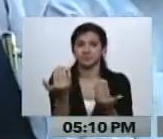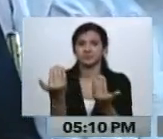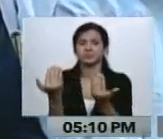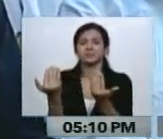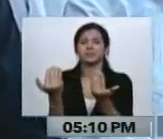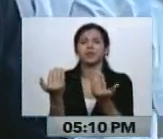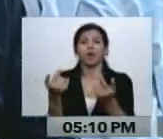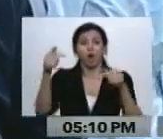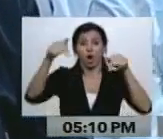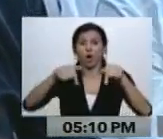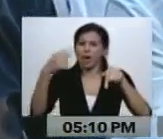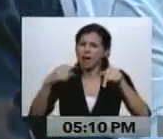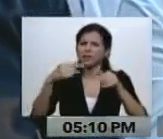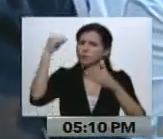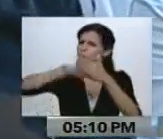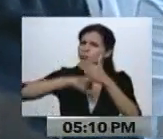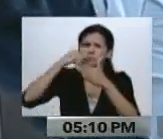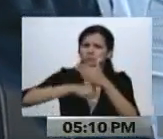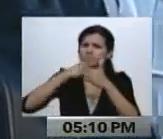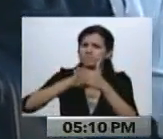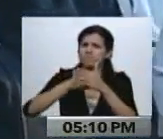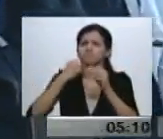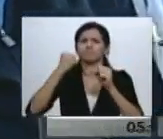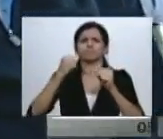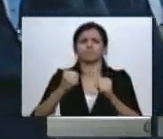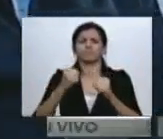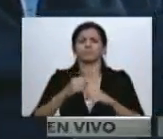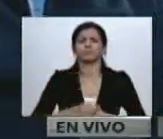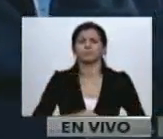Por eso es que hoy luchamos con porfía.